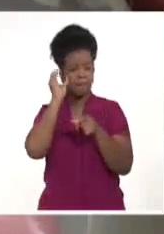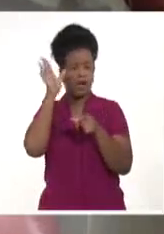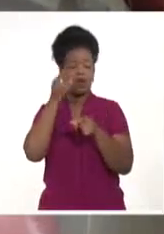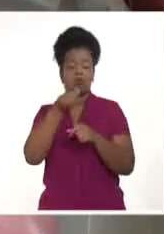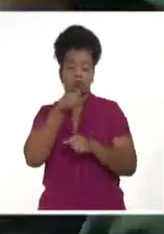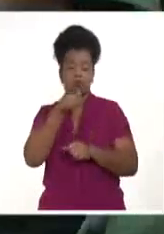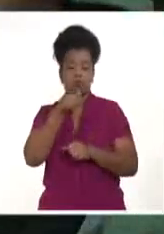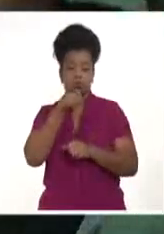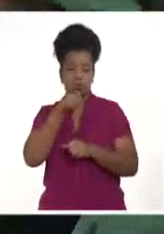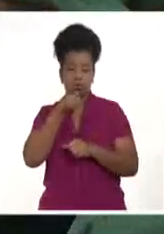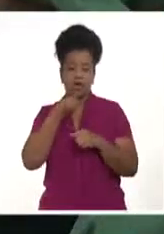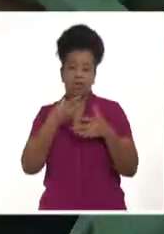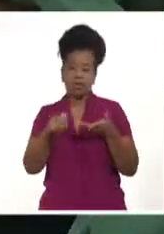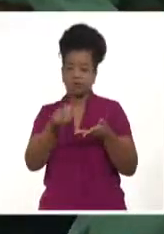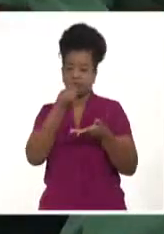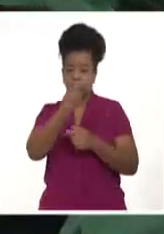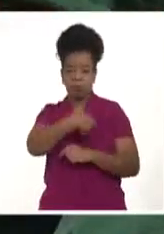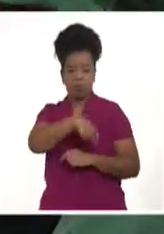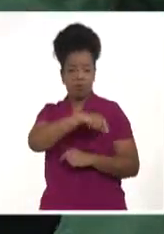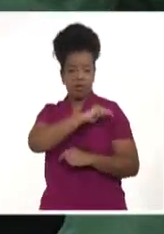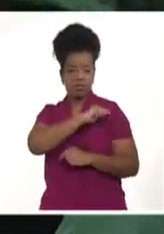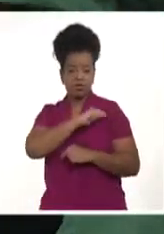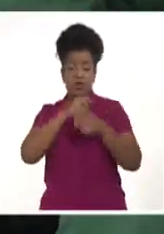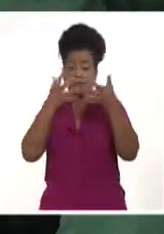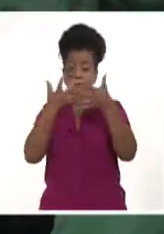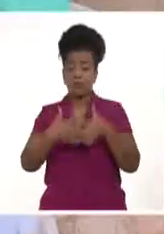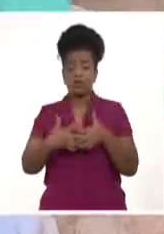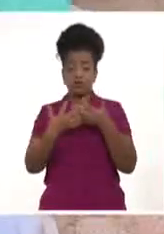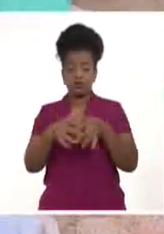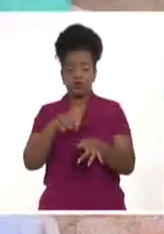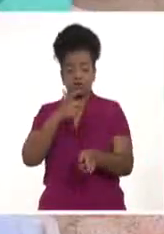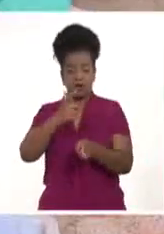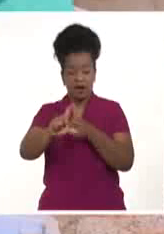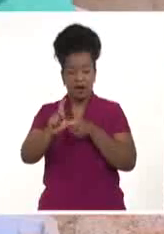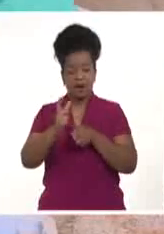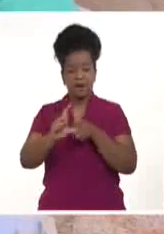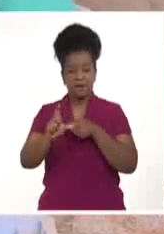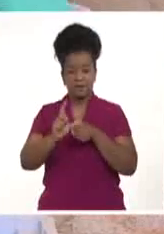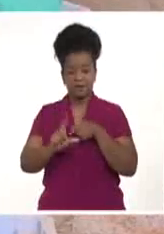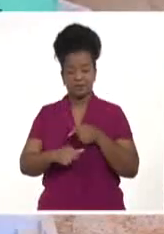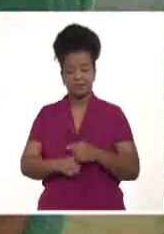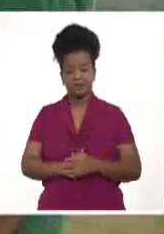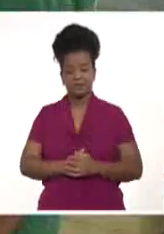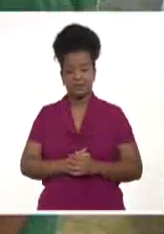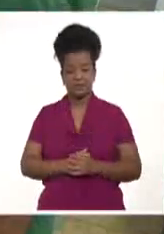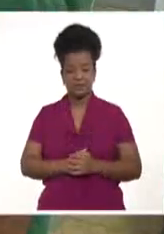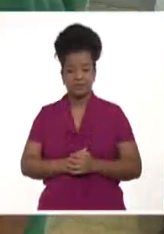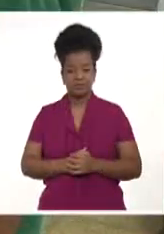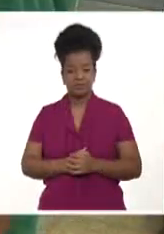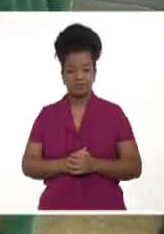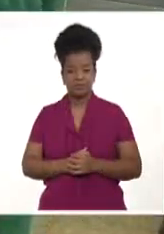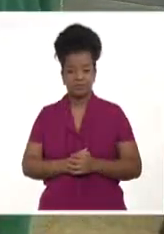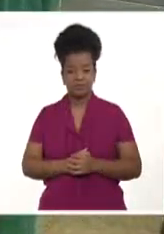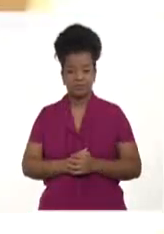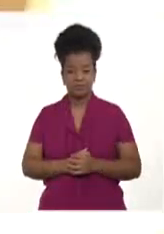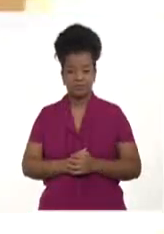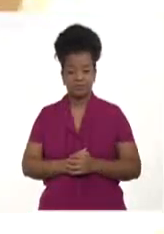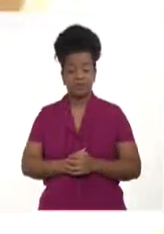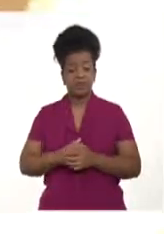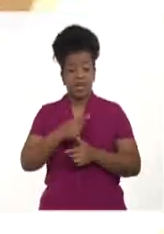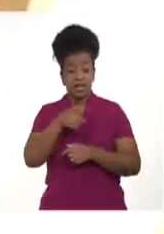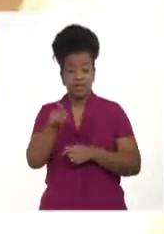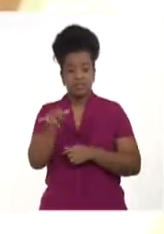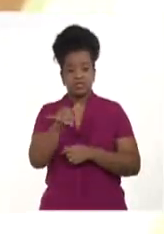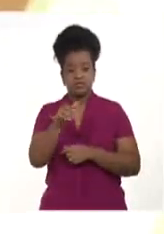posibilita el consumo de la población de aquellas producciones agrícolas que no disponen de mercado. Estas, a su vez,